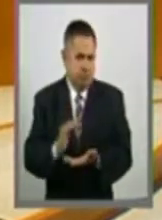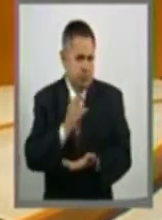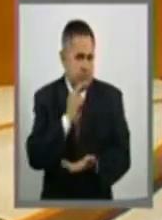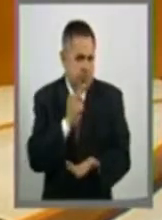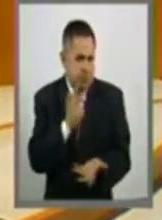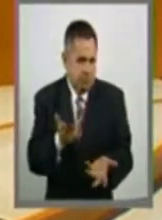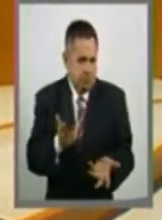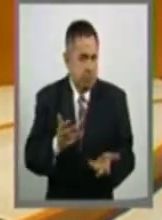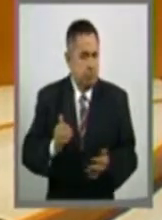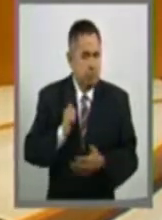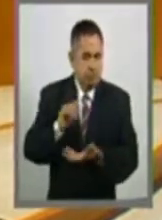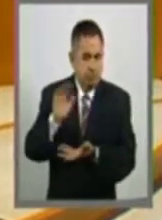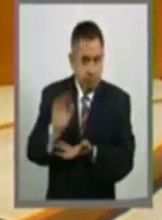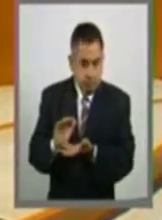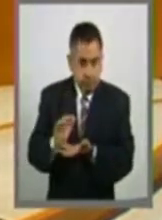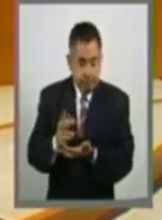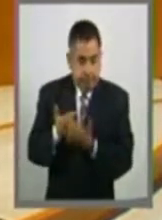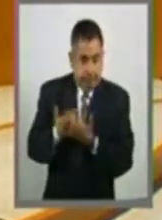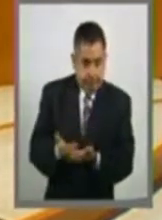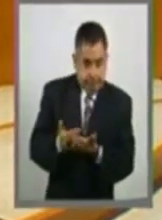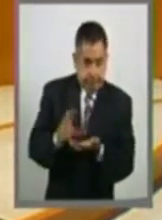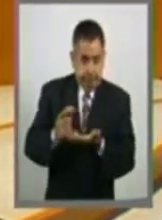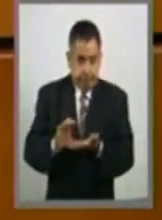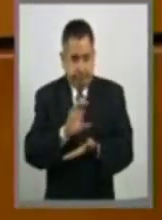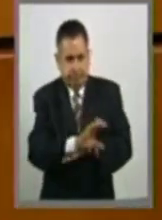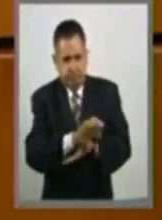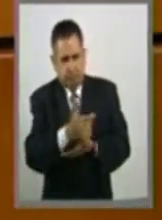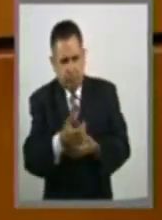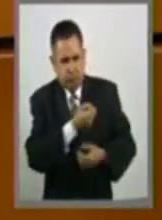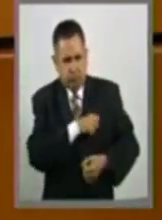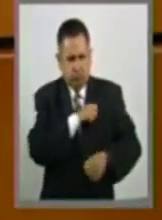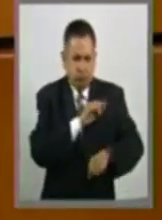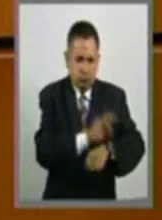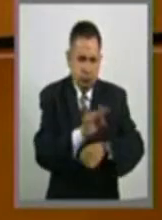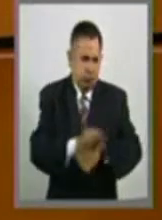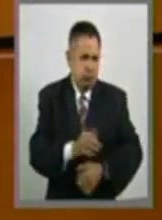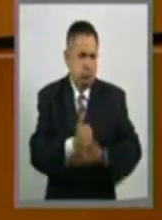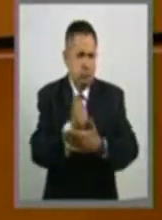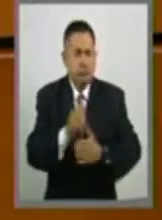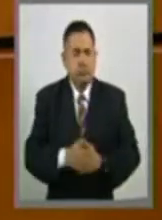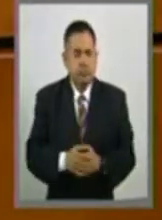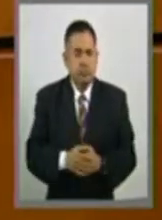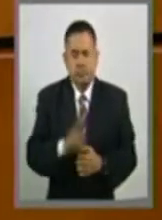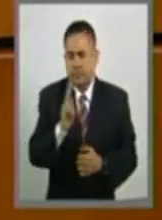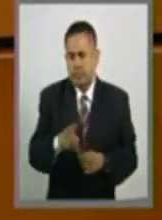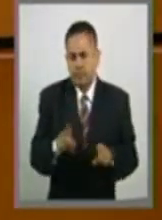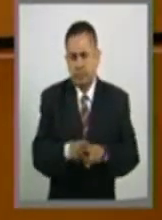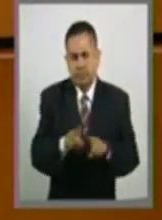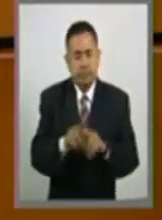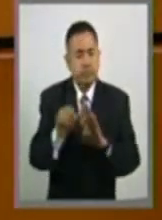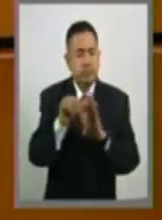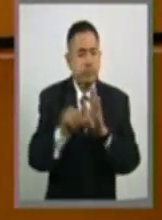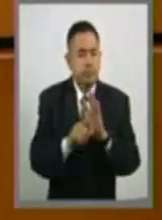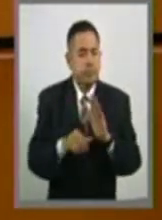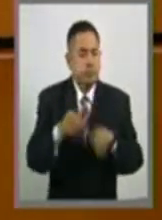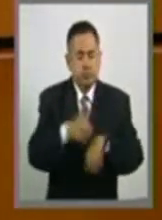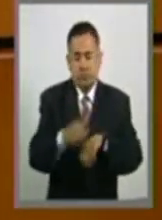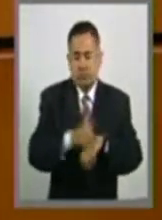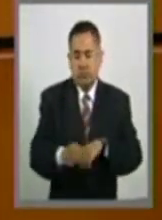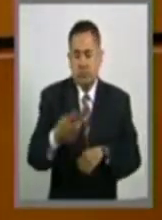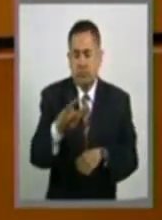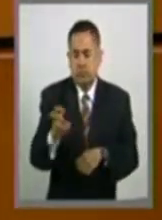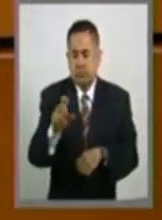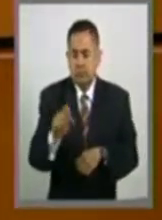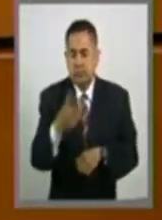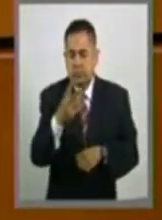los recursos para otros tratamientos de salud pública. De igual manera, en el artículo